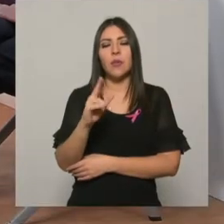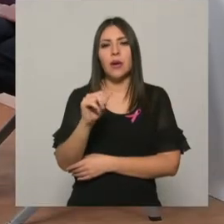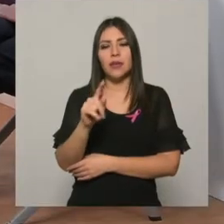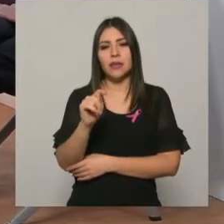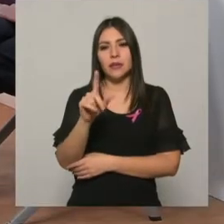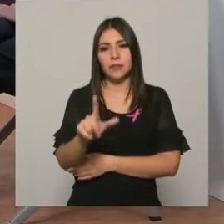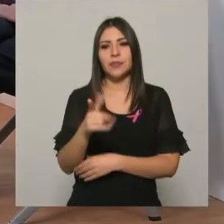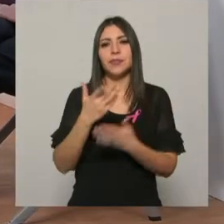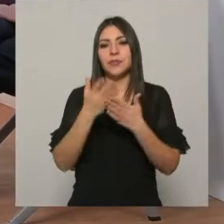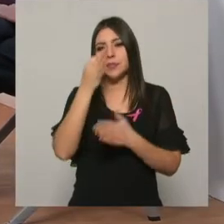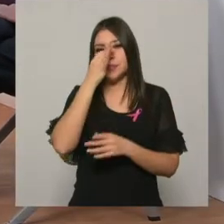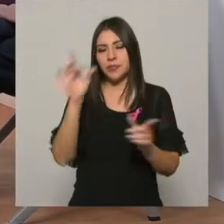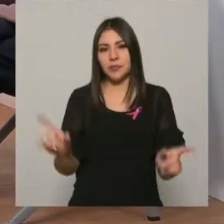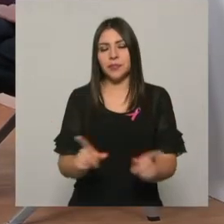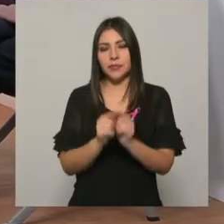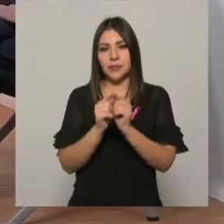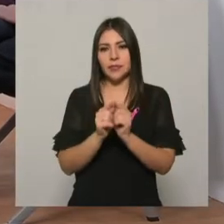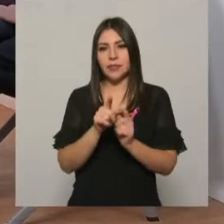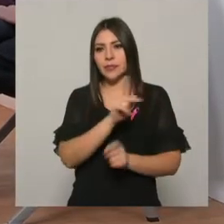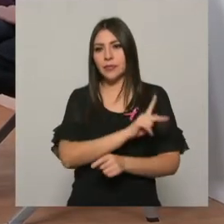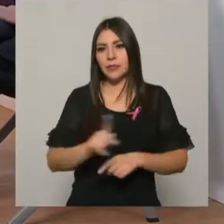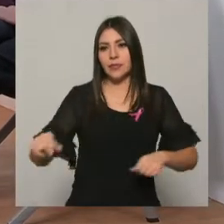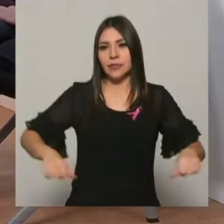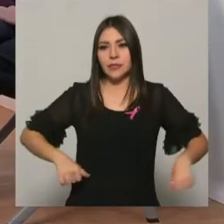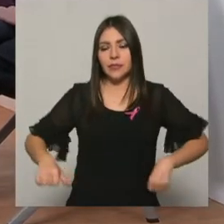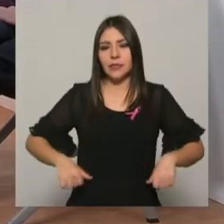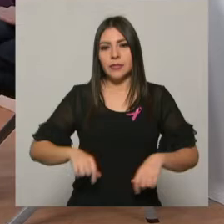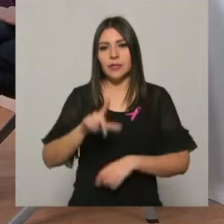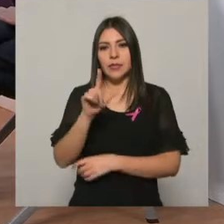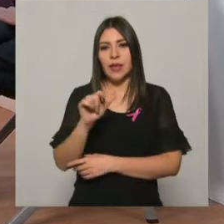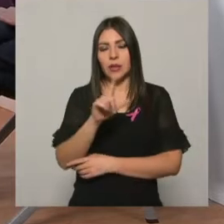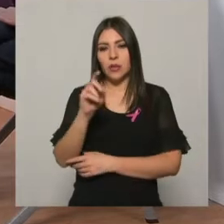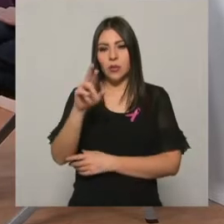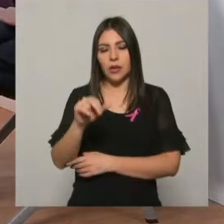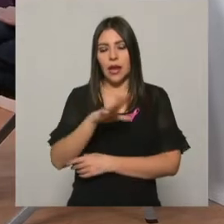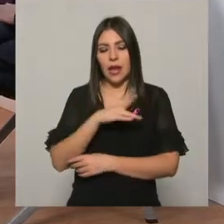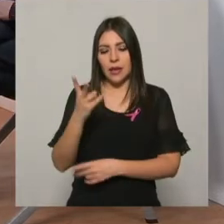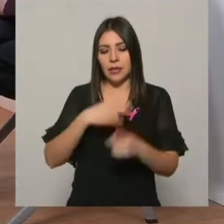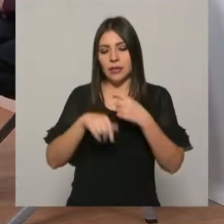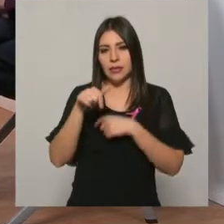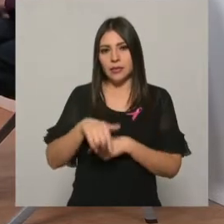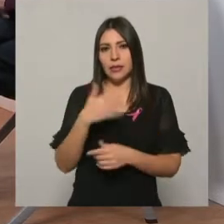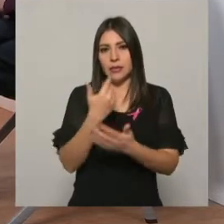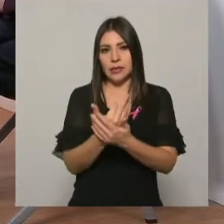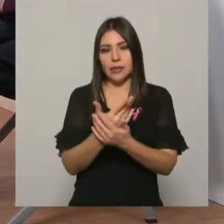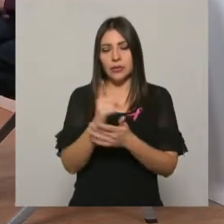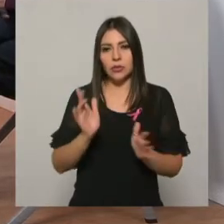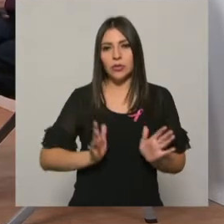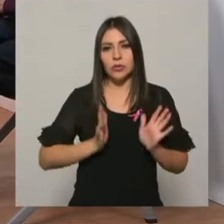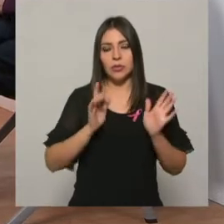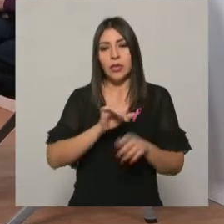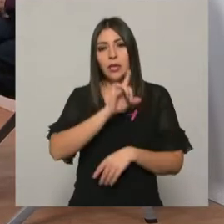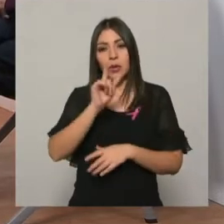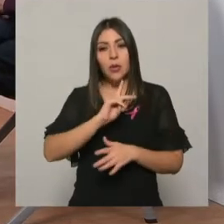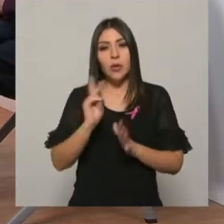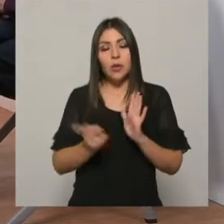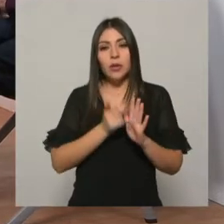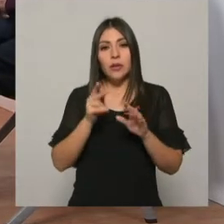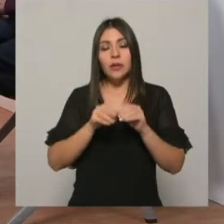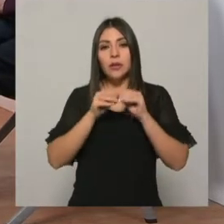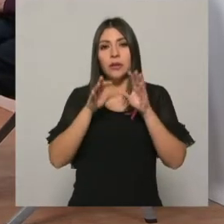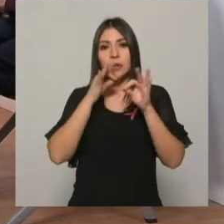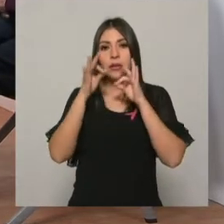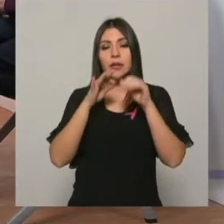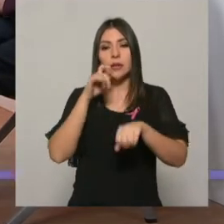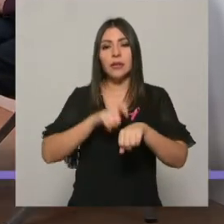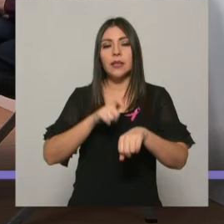una pausa. Ya están aquí los actores de La Llorona. No se vaya, le tenemos una sorpresa. Y le recuerdo la retransmisión de este programa a las